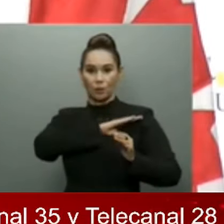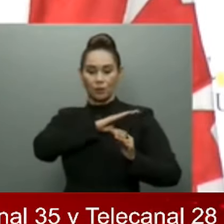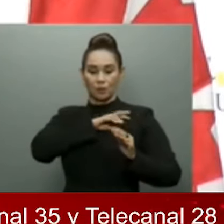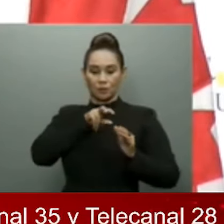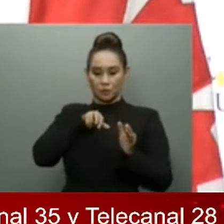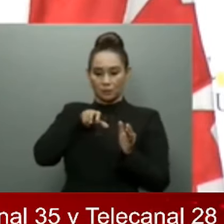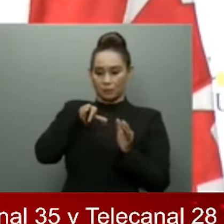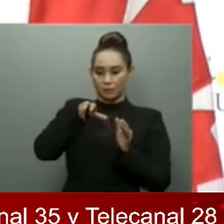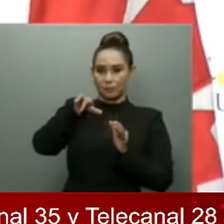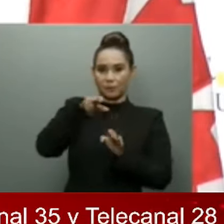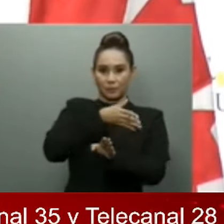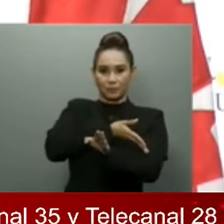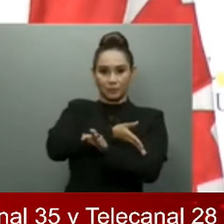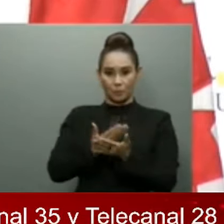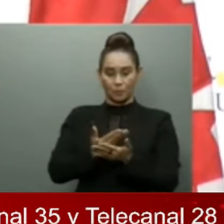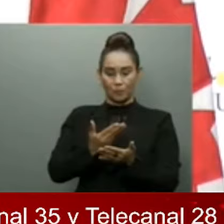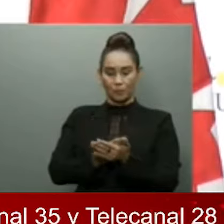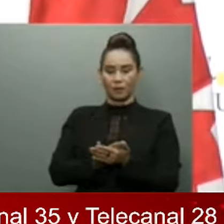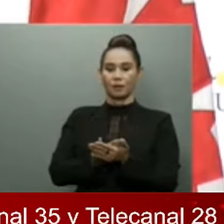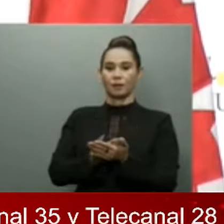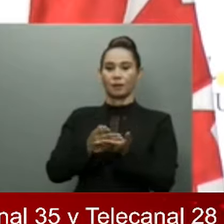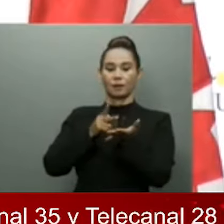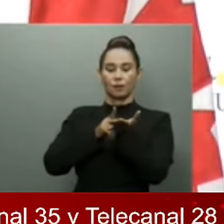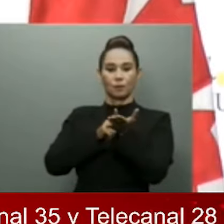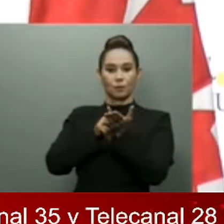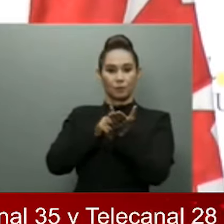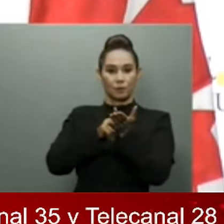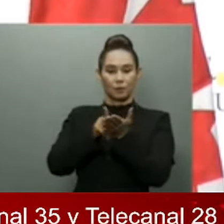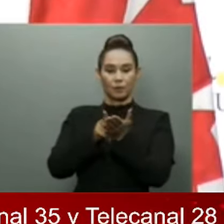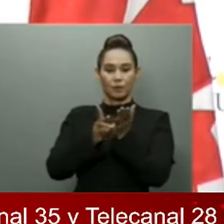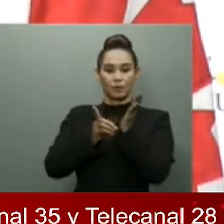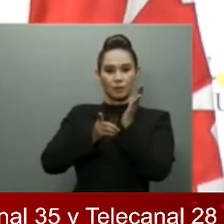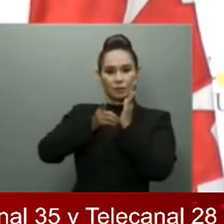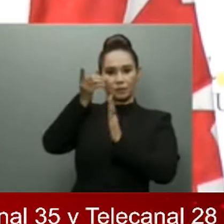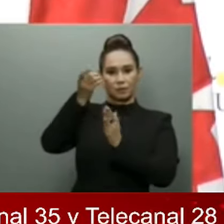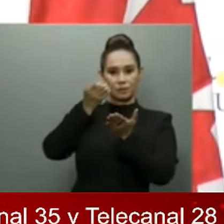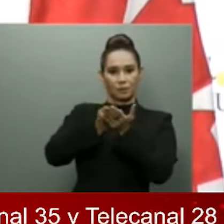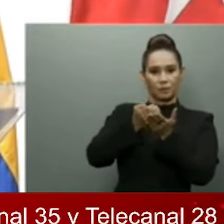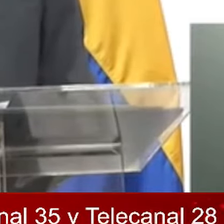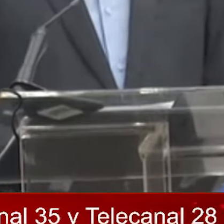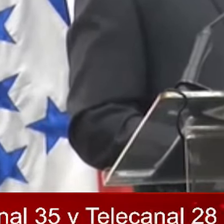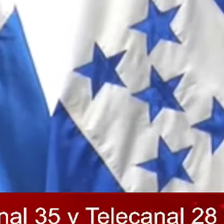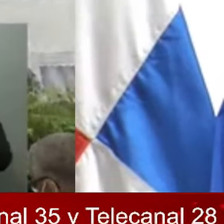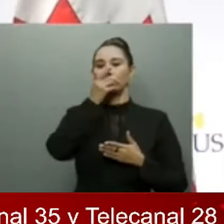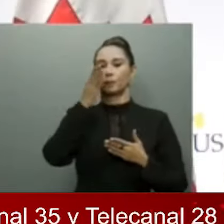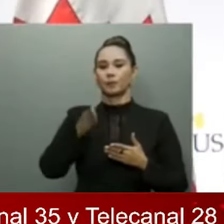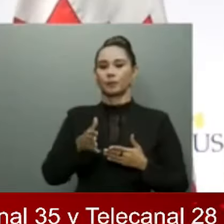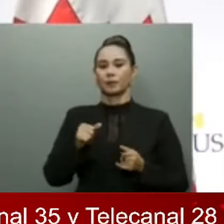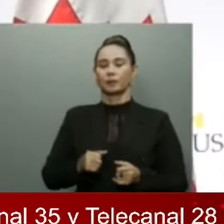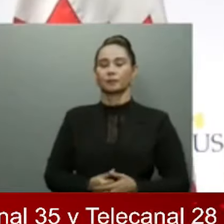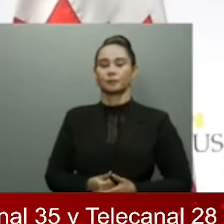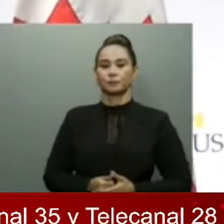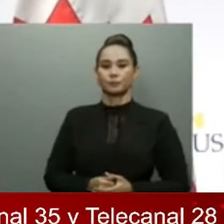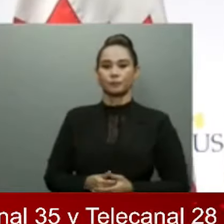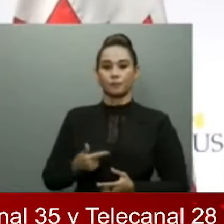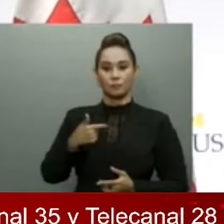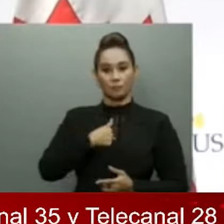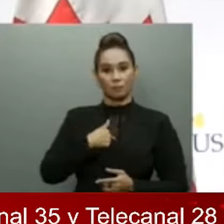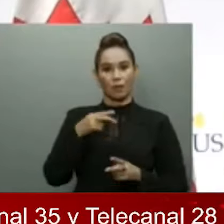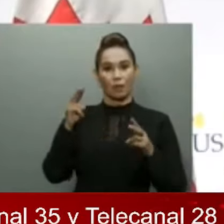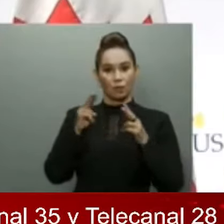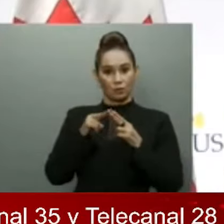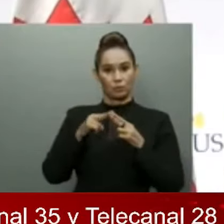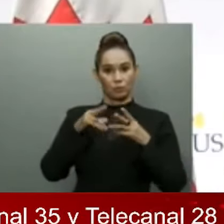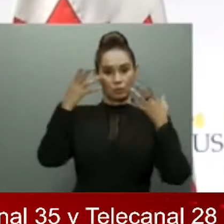caminen por las calles, pero, repito, desarrollo económico y social. Policía Nacional. Yo conozco muy bien